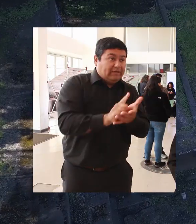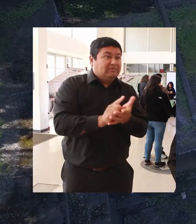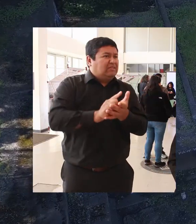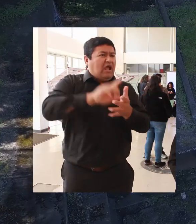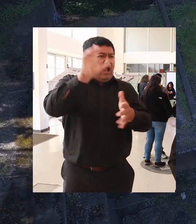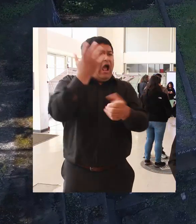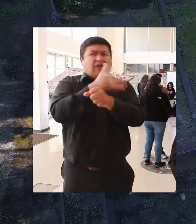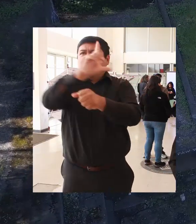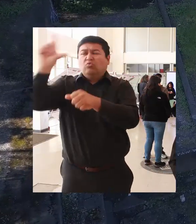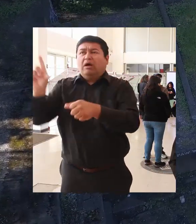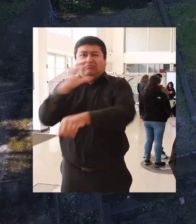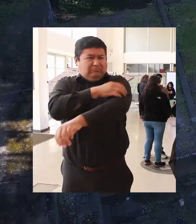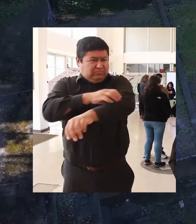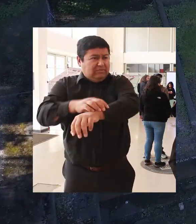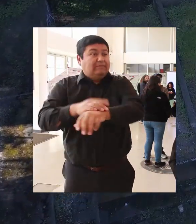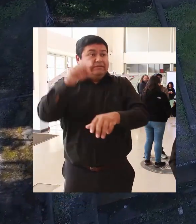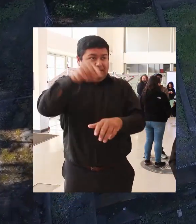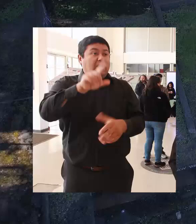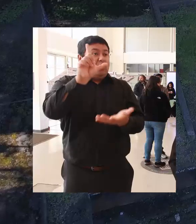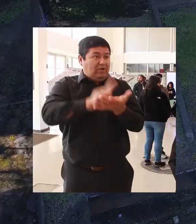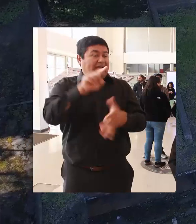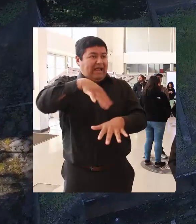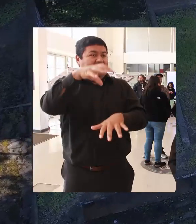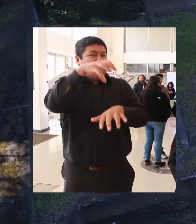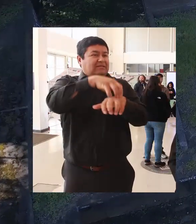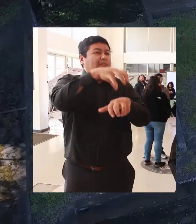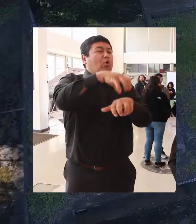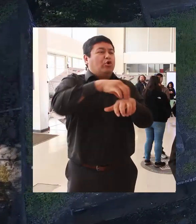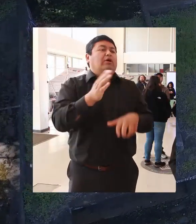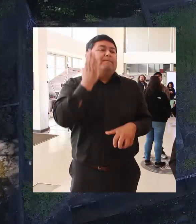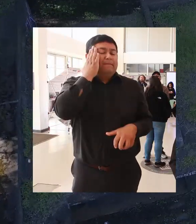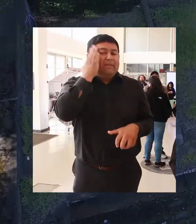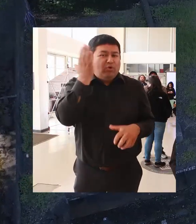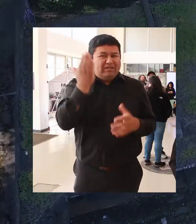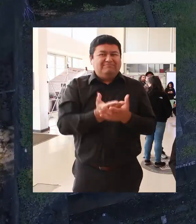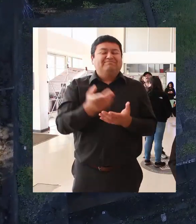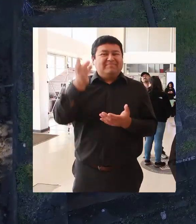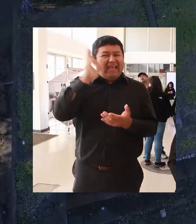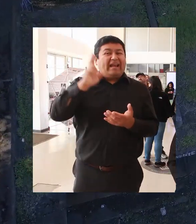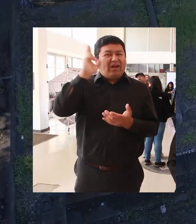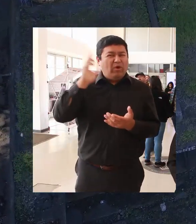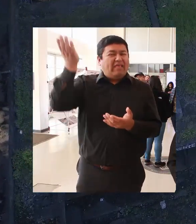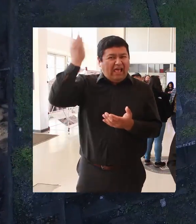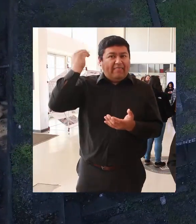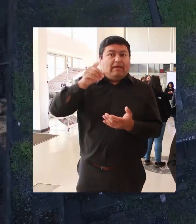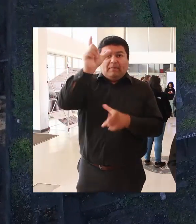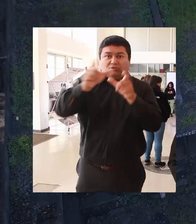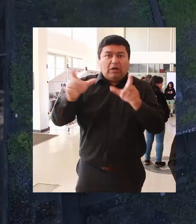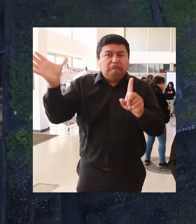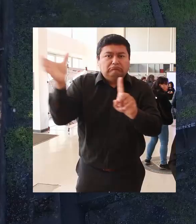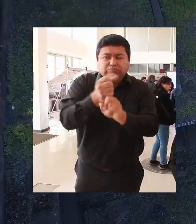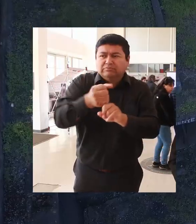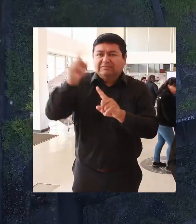lugares está este espacio, el sitio de memoria, ¿ya? Por eso este es un sitio de memoria, porque recuerda precisamente esos hechos. Personas detenidas de